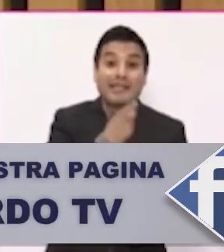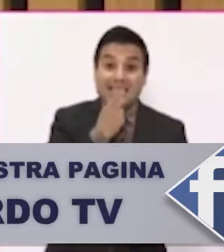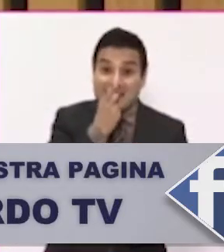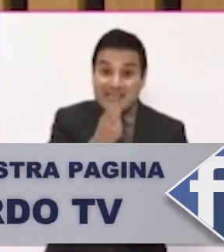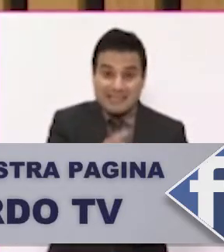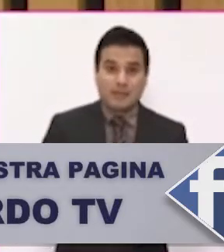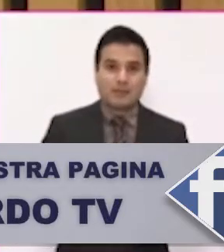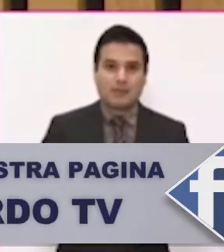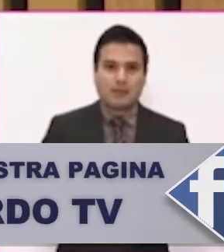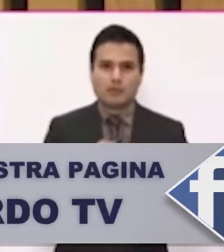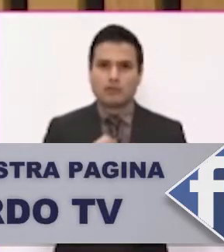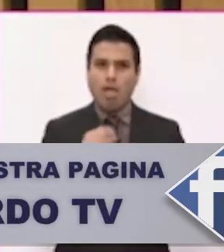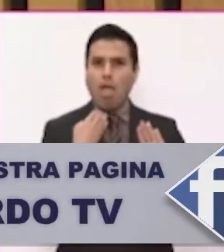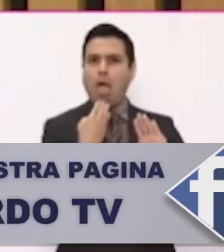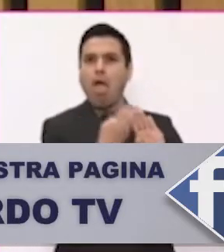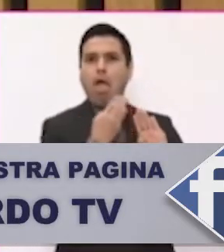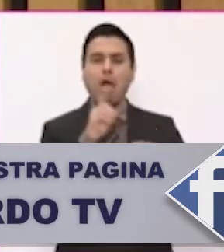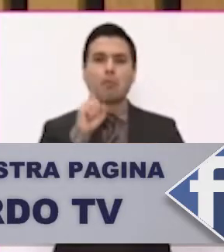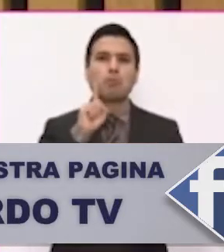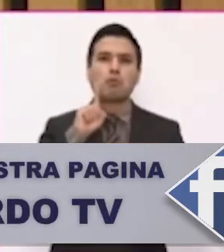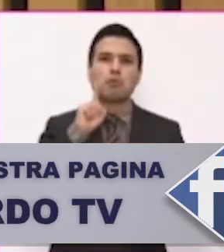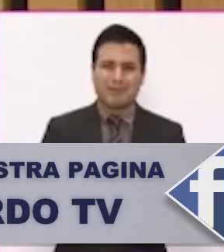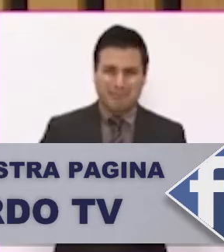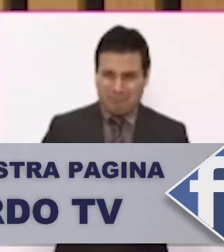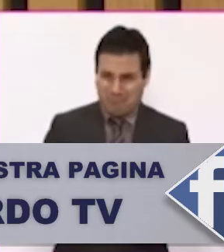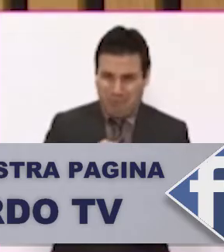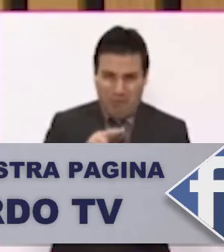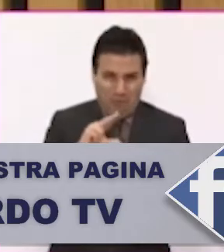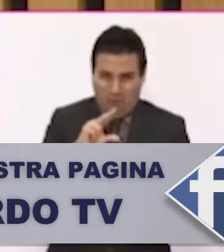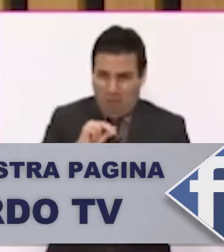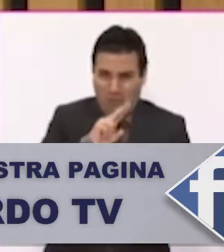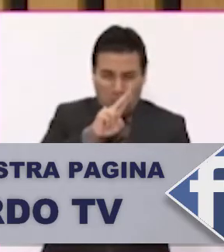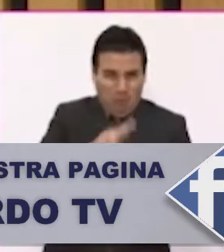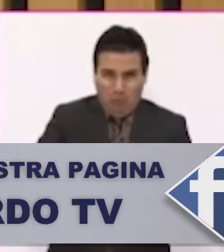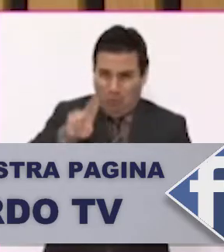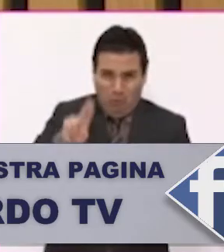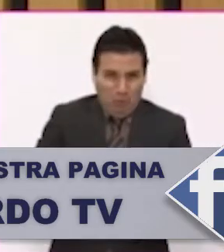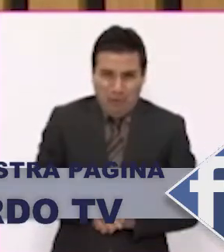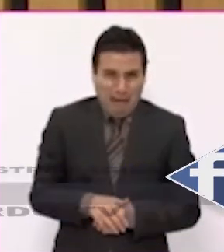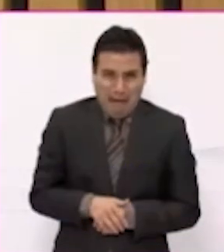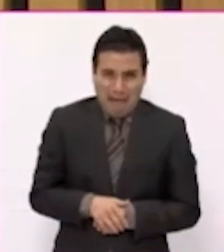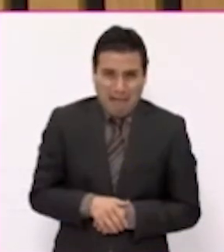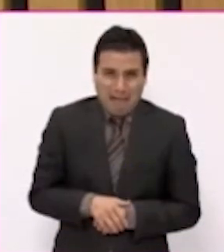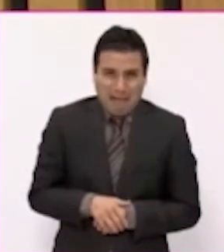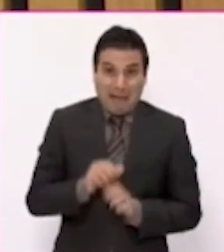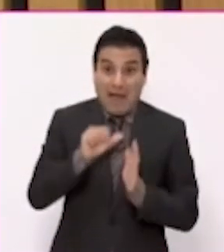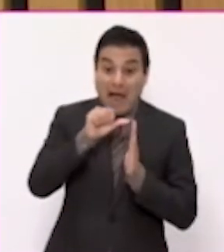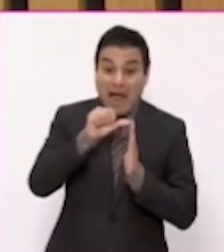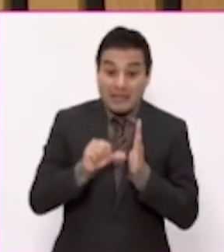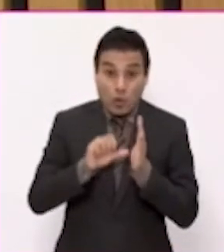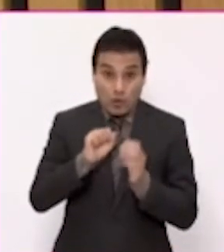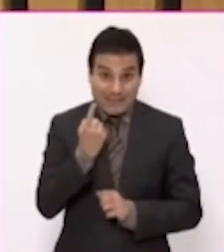violencia contra ella por ser mujer. En ningún momento, en ningún lugar. Ustedes pasan por encima del artículo